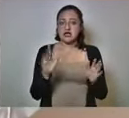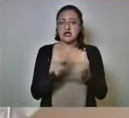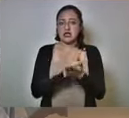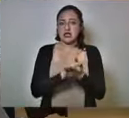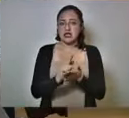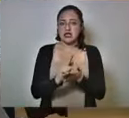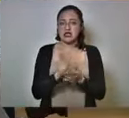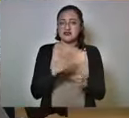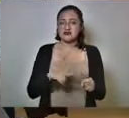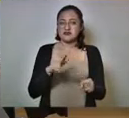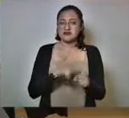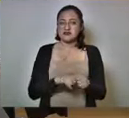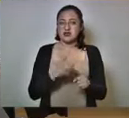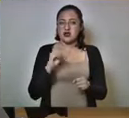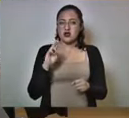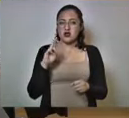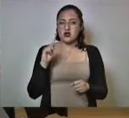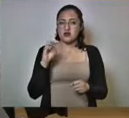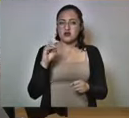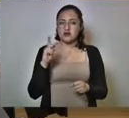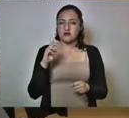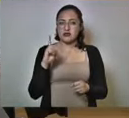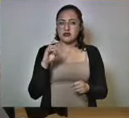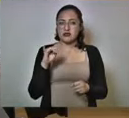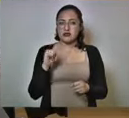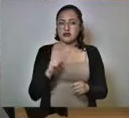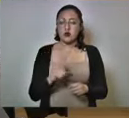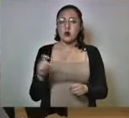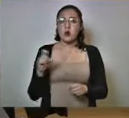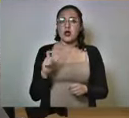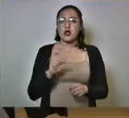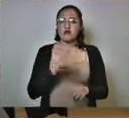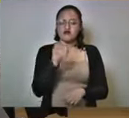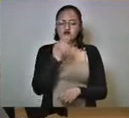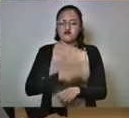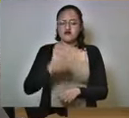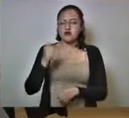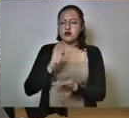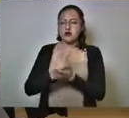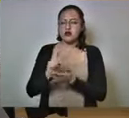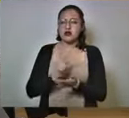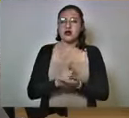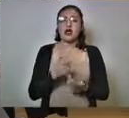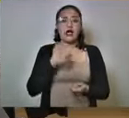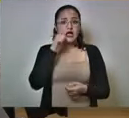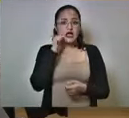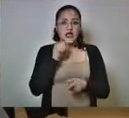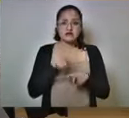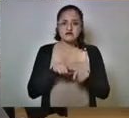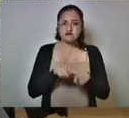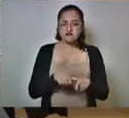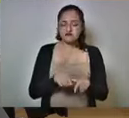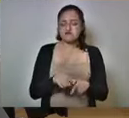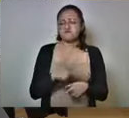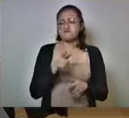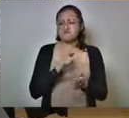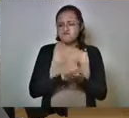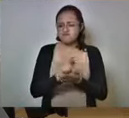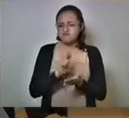ortopedia. ¿Cuándo se sanitiza, doctor? Ayer en la noche continuaba, hoy prácticamente estamos listos